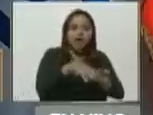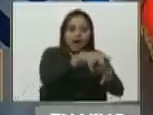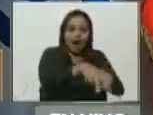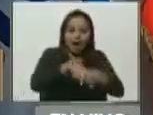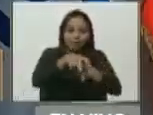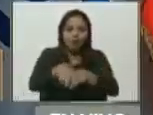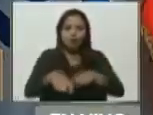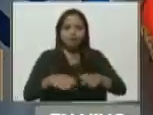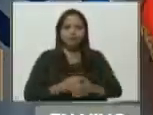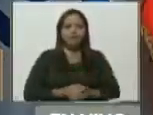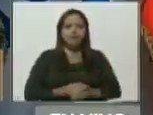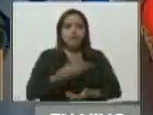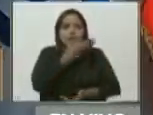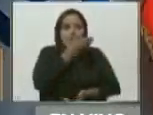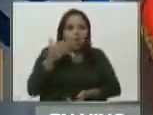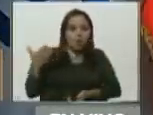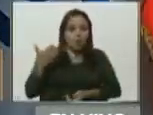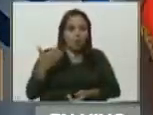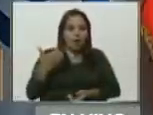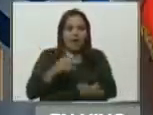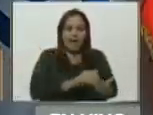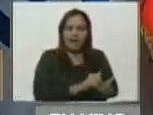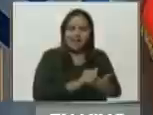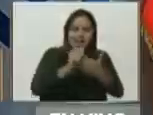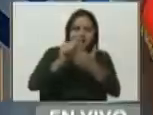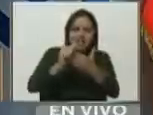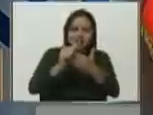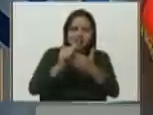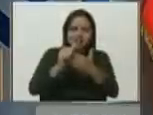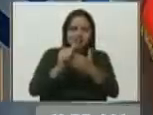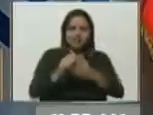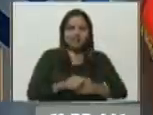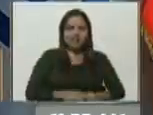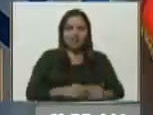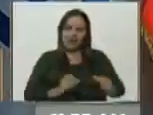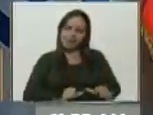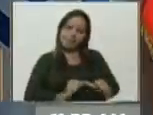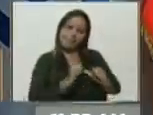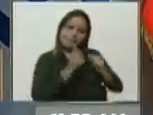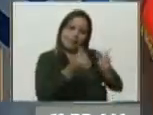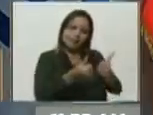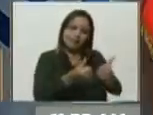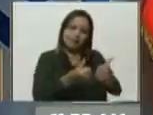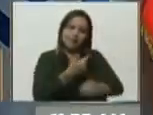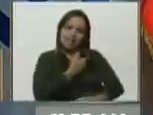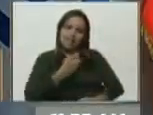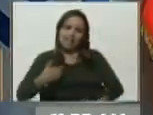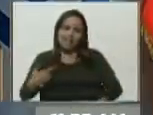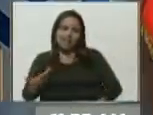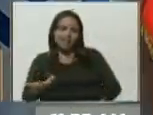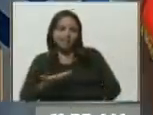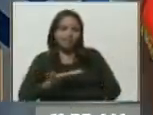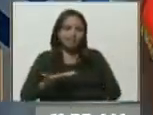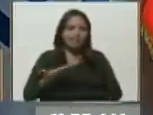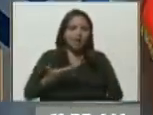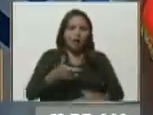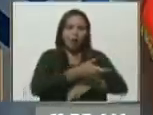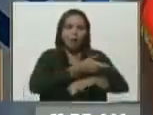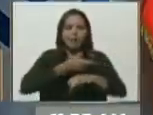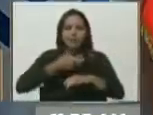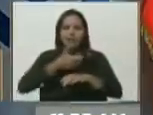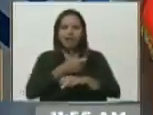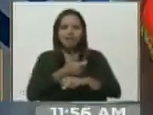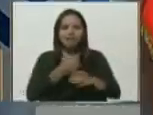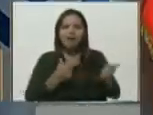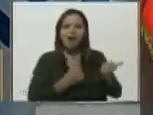mejores dirigentes emergentes con ganas de querer gobernar en favor